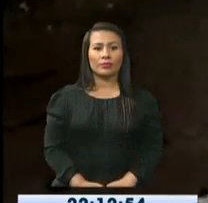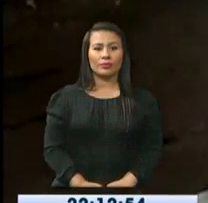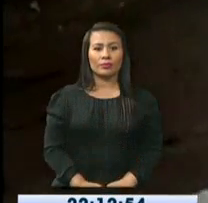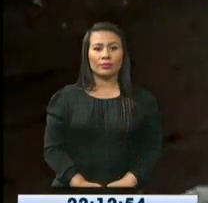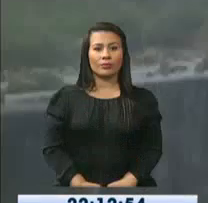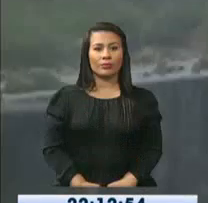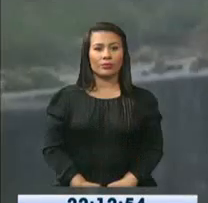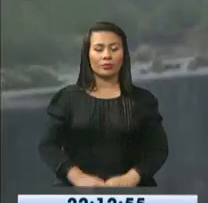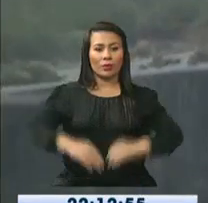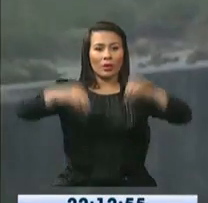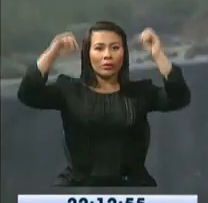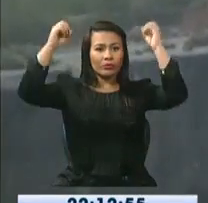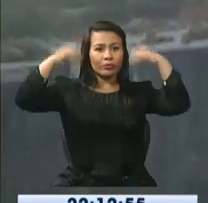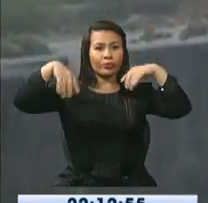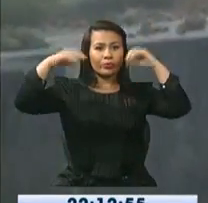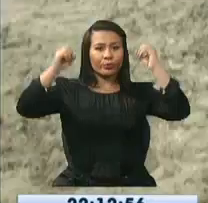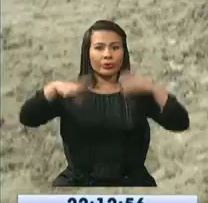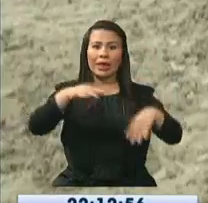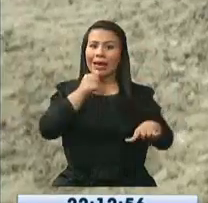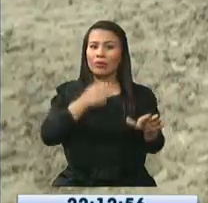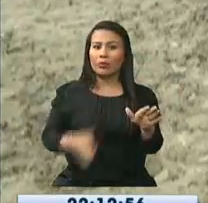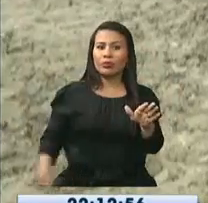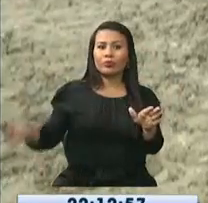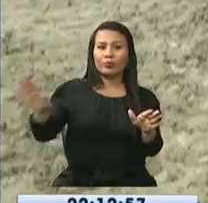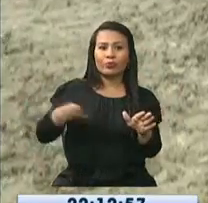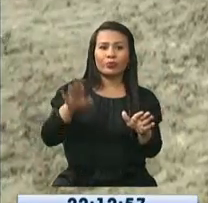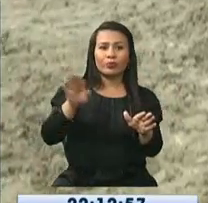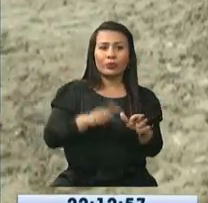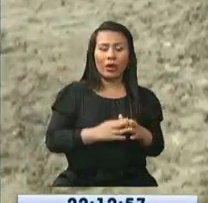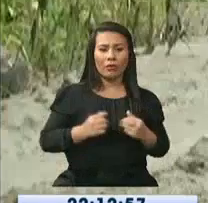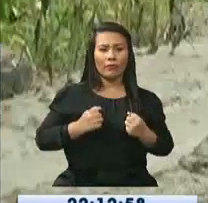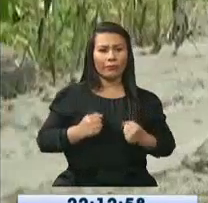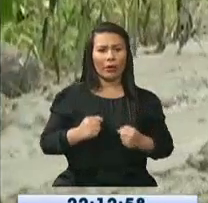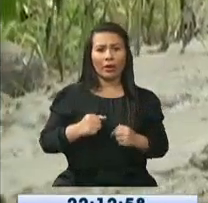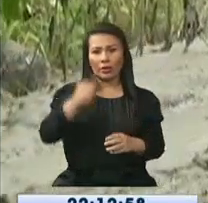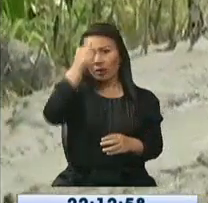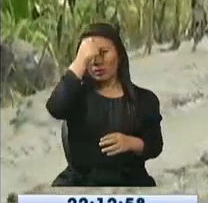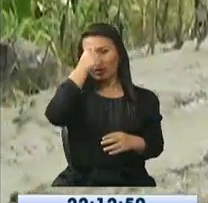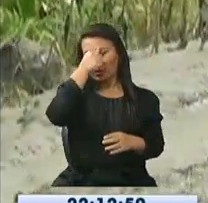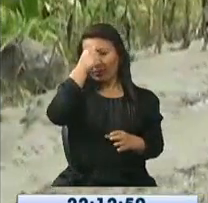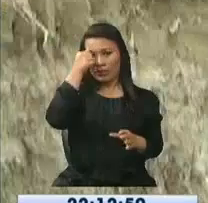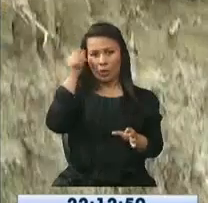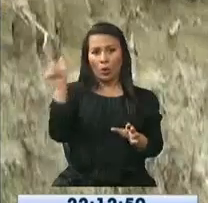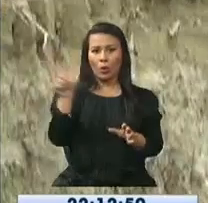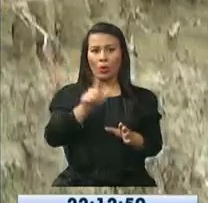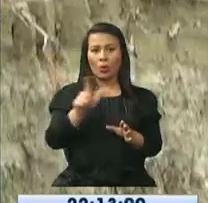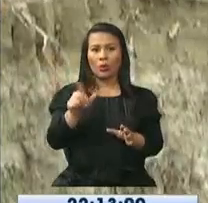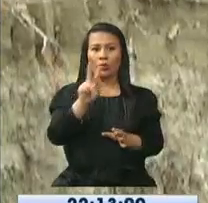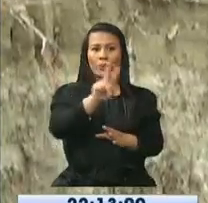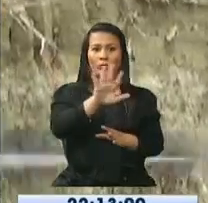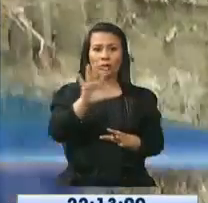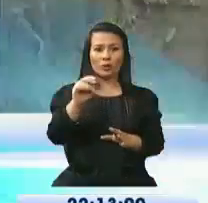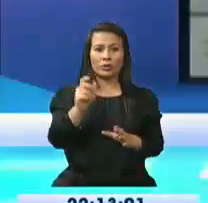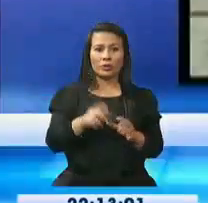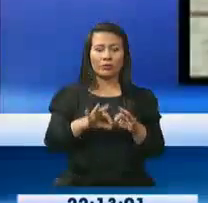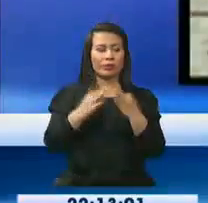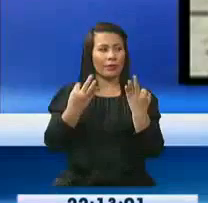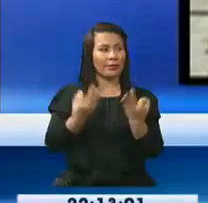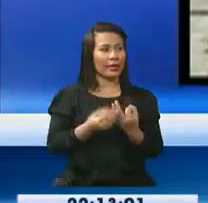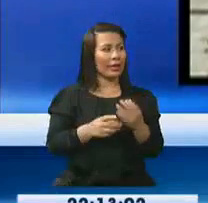oleajes y lluvia estos fenómenos naturales que causaron estragos entre el domingo y el lunes en 250 familias en manabí